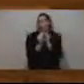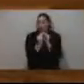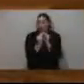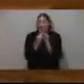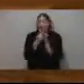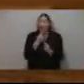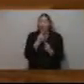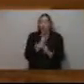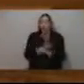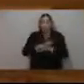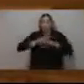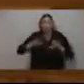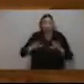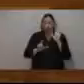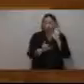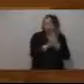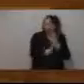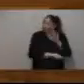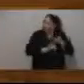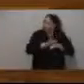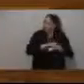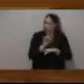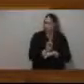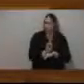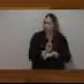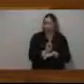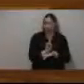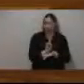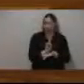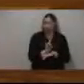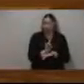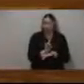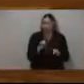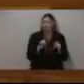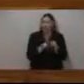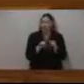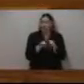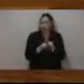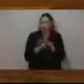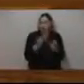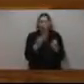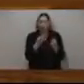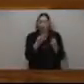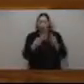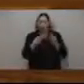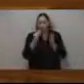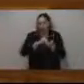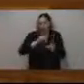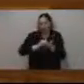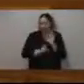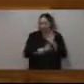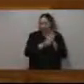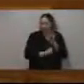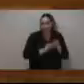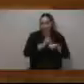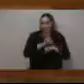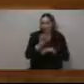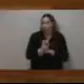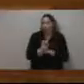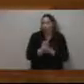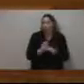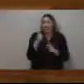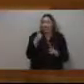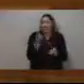contundente la ilegalidad de los hechos, en base a una jurisprudencia reiterada. Ilegalidad que las sentencias muestran,